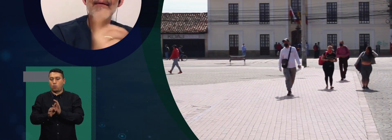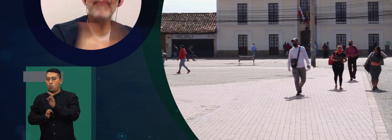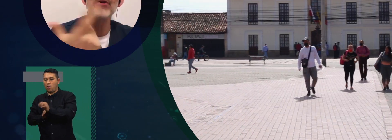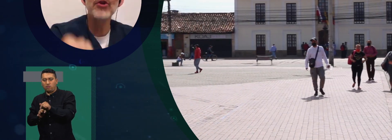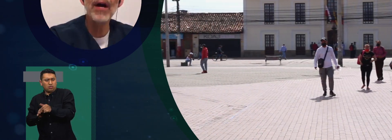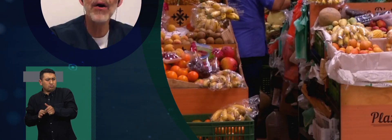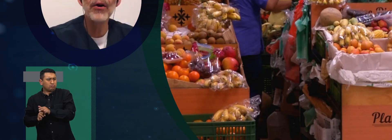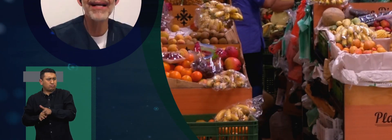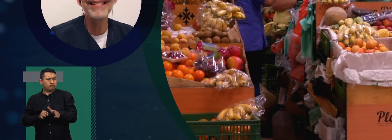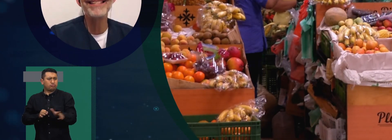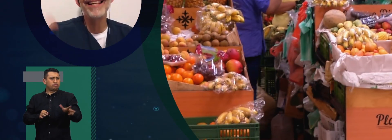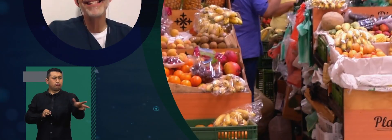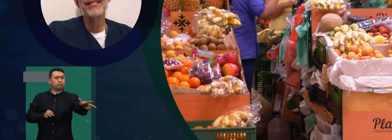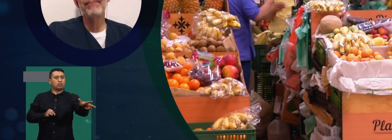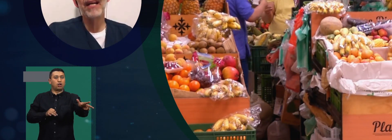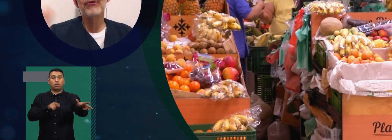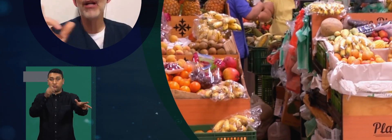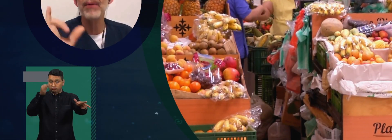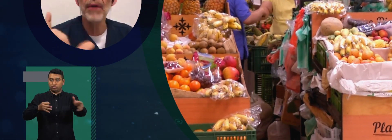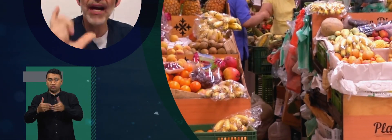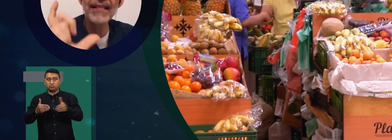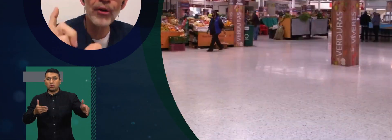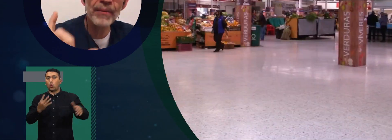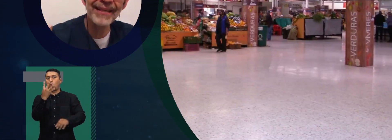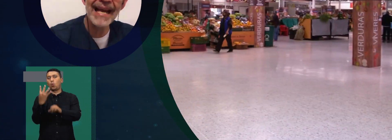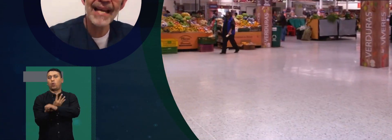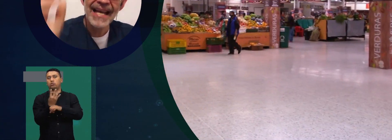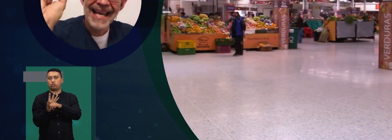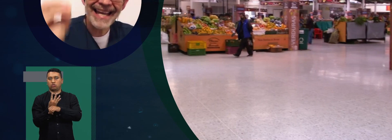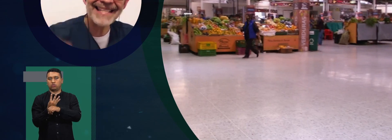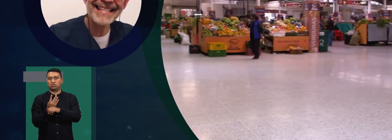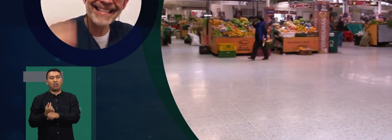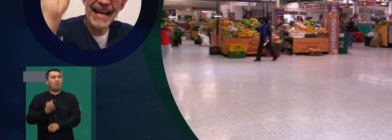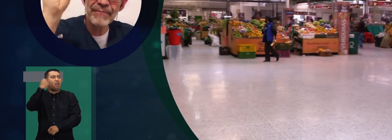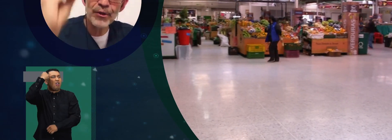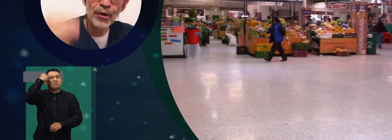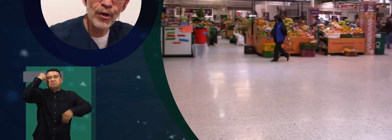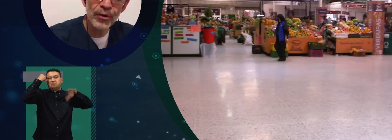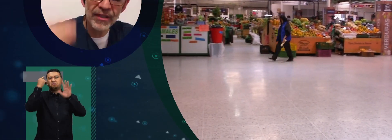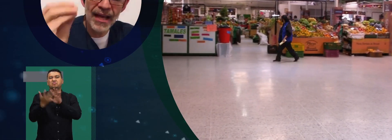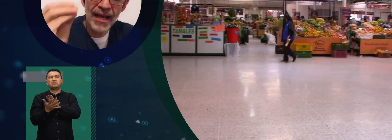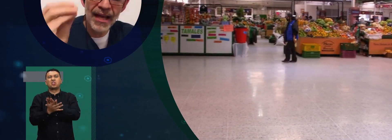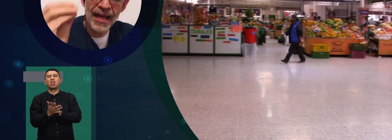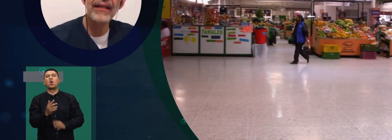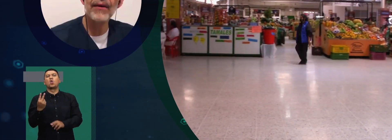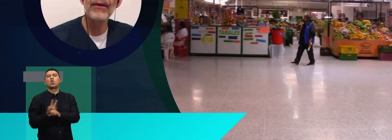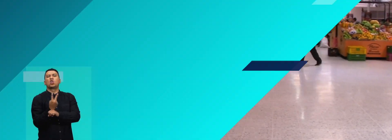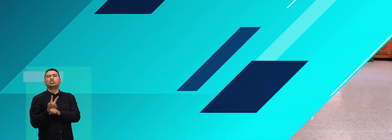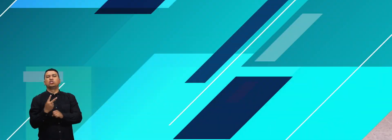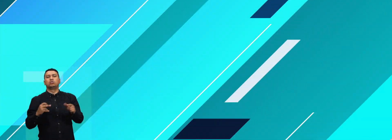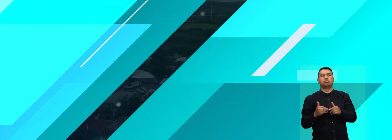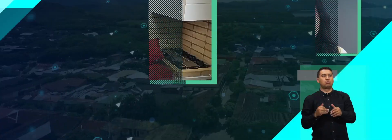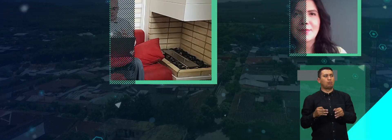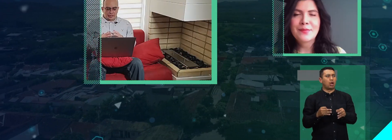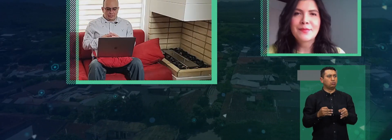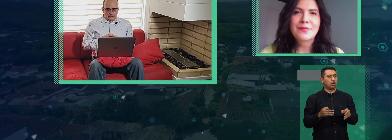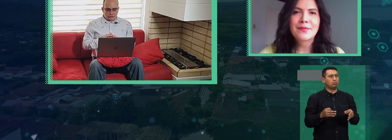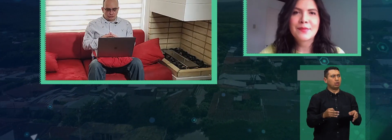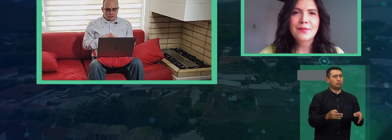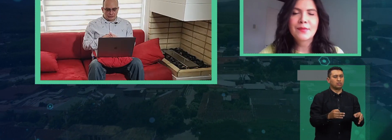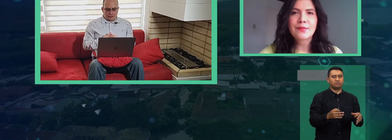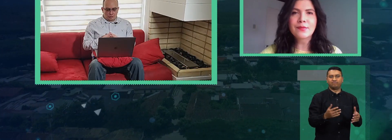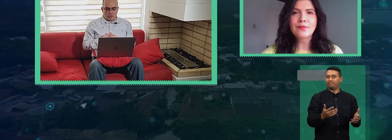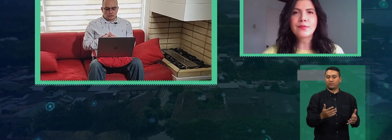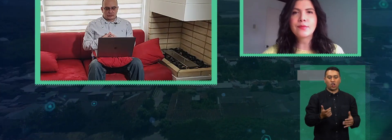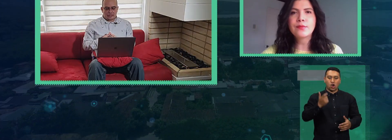que es, y le va mucho mejor que si se desespera. Entonces, lo primero en la salud mental es ser absolutamente fuerte con los hechos. Bueno, Lorena,